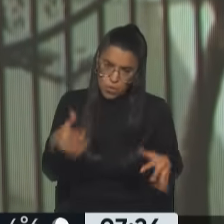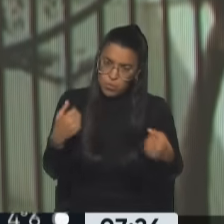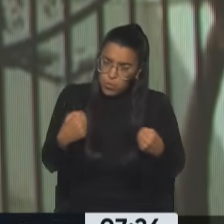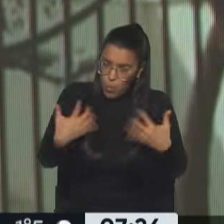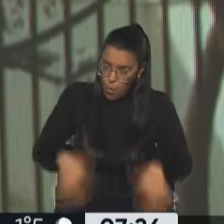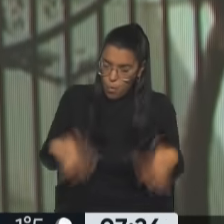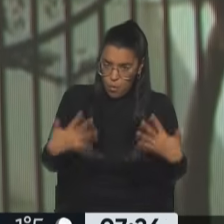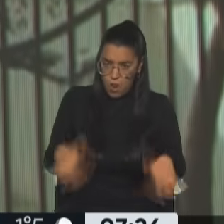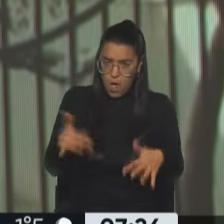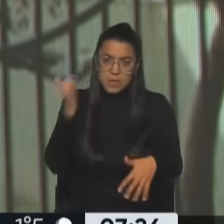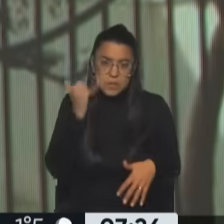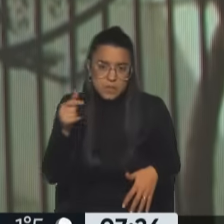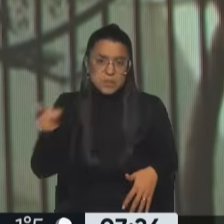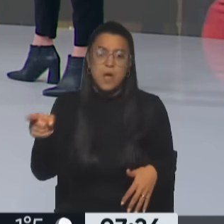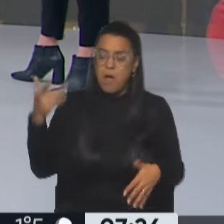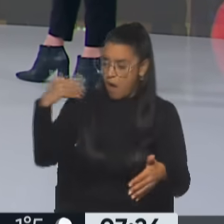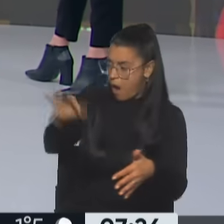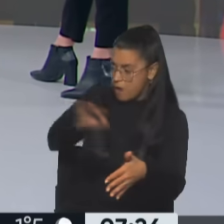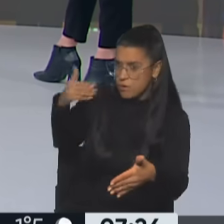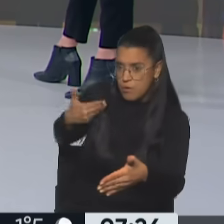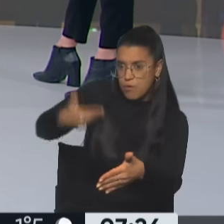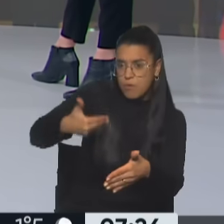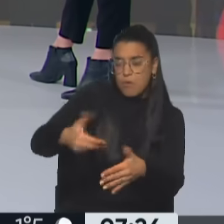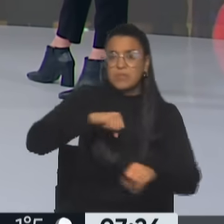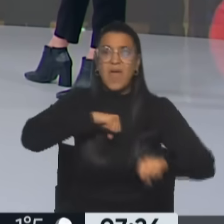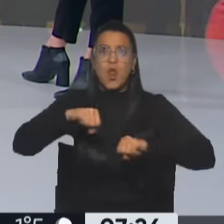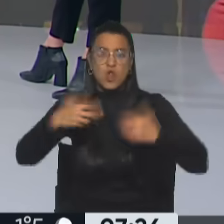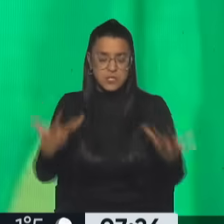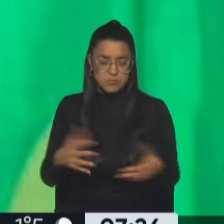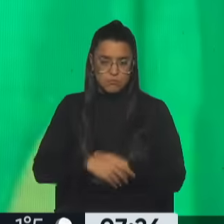viene pasando en los últimos años producto del terrorismo, ¿no? Muchísimas gracias, Ale.